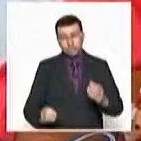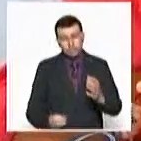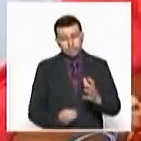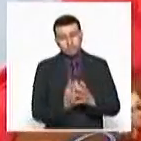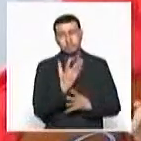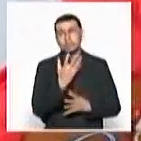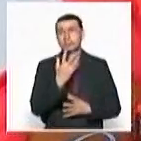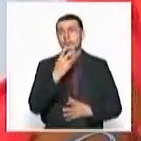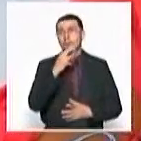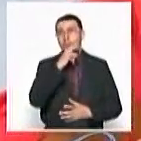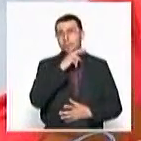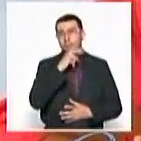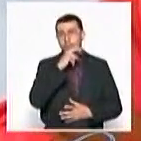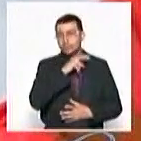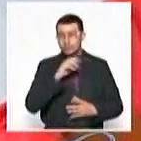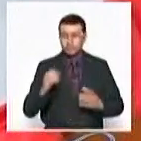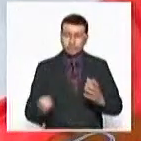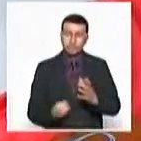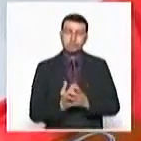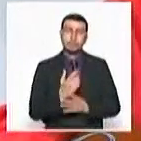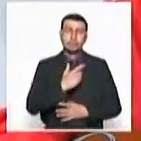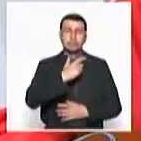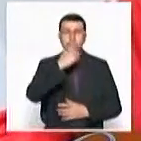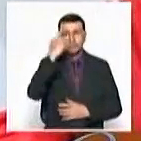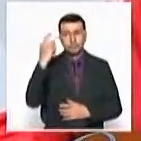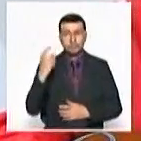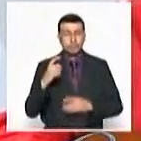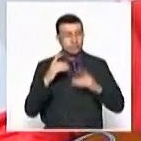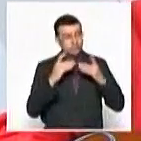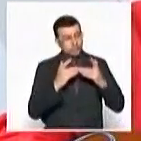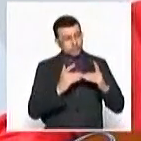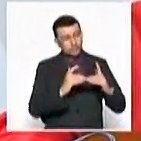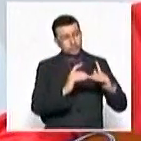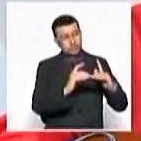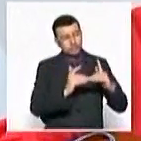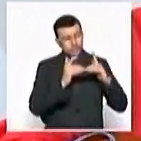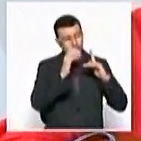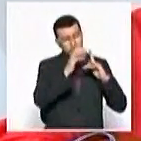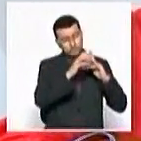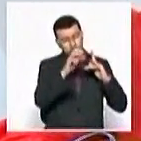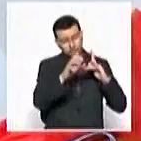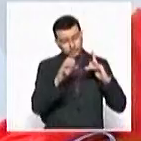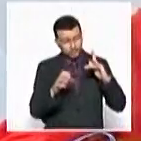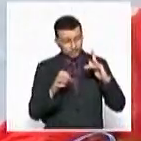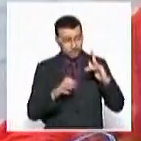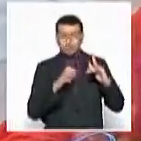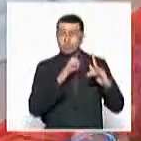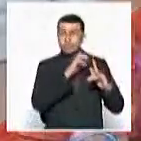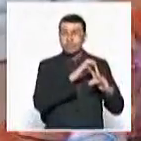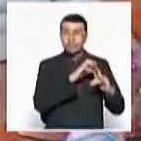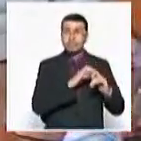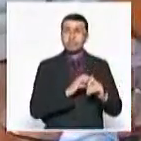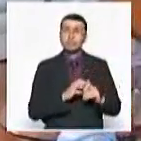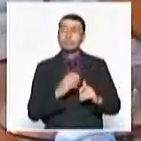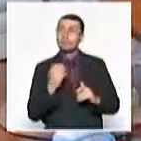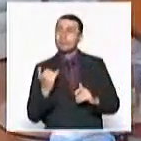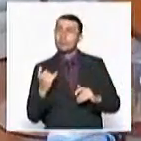y rosas la cuna adornaban, en tanto que